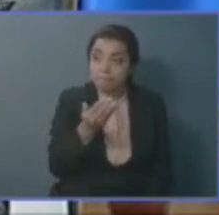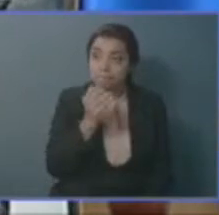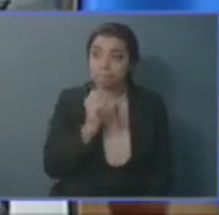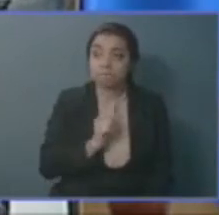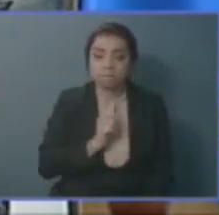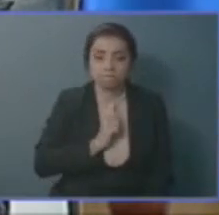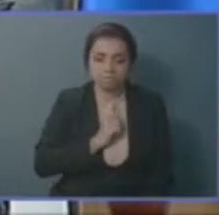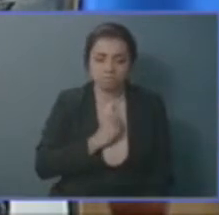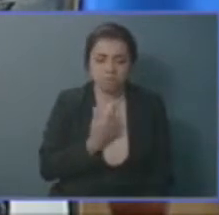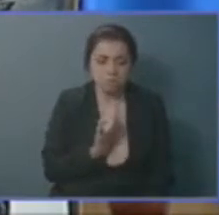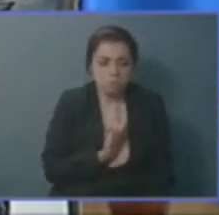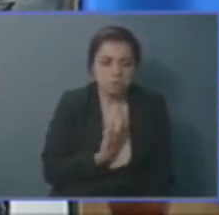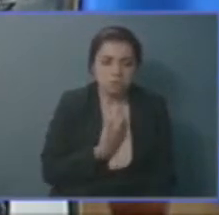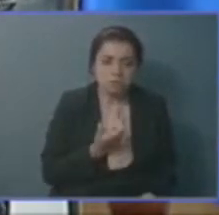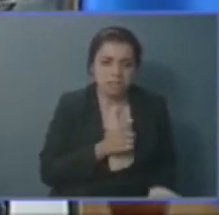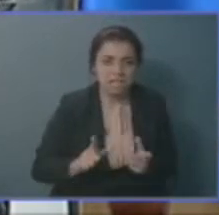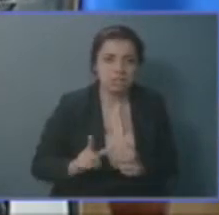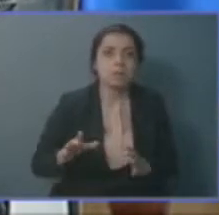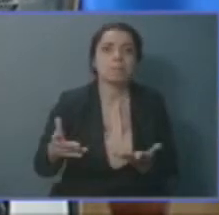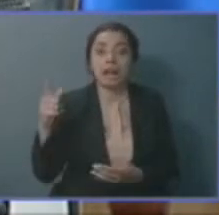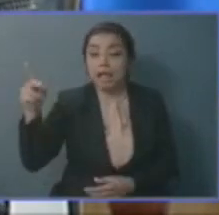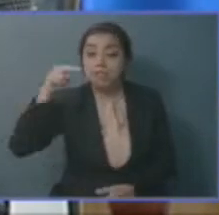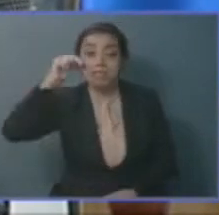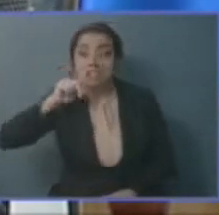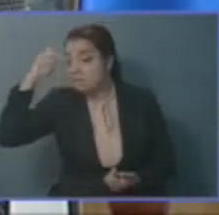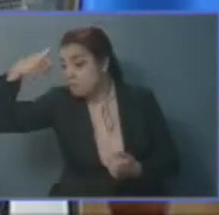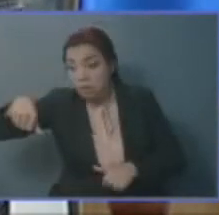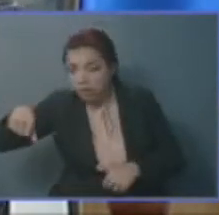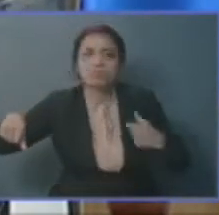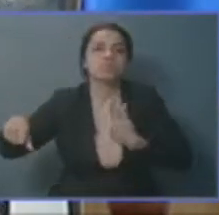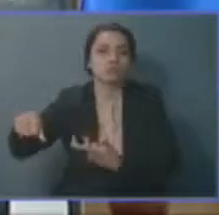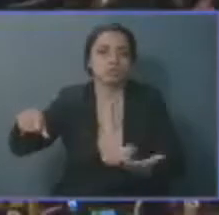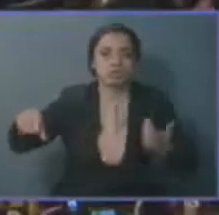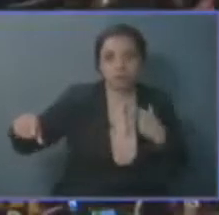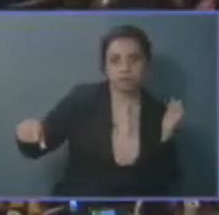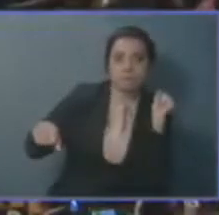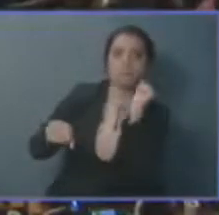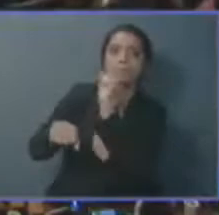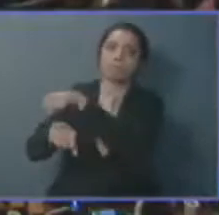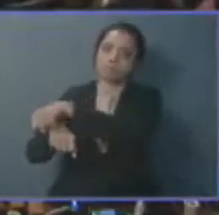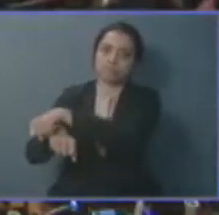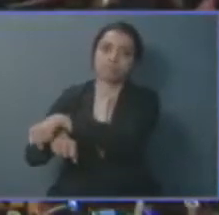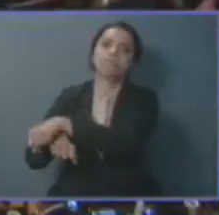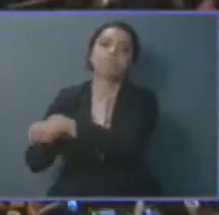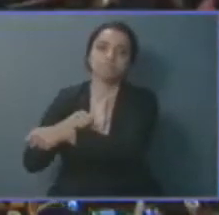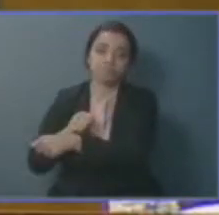estamos listos para superar este veto. Muchas gracias. Gracias, diputado.